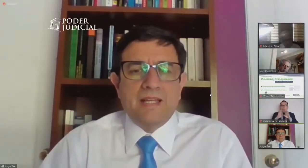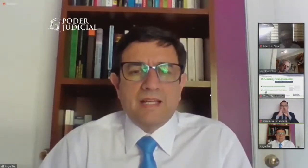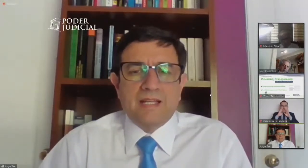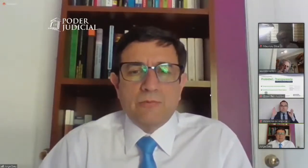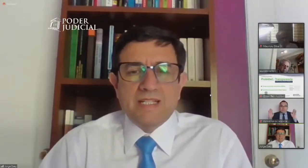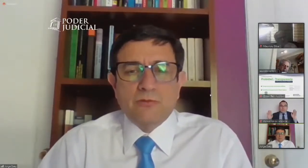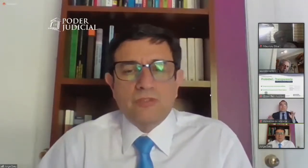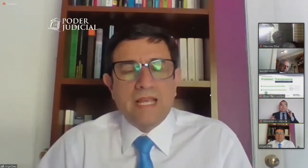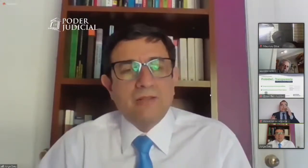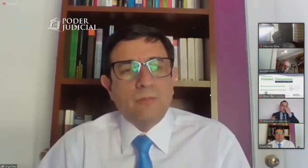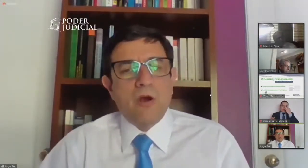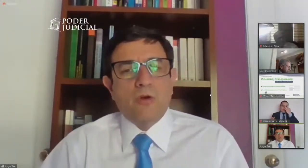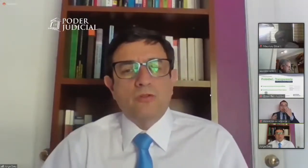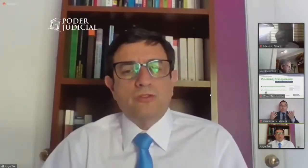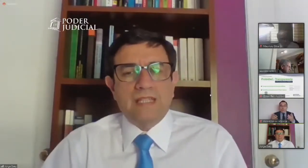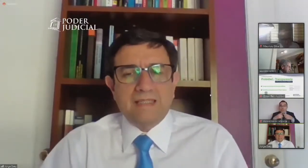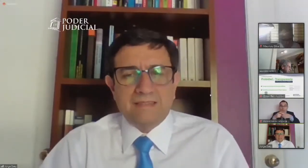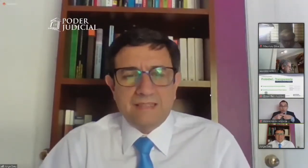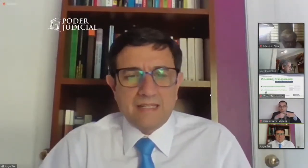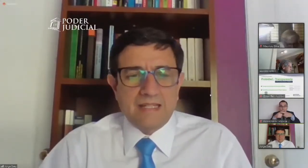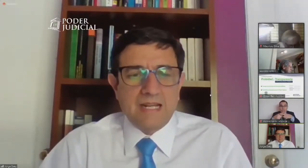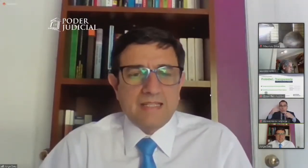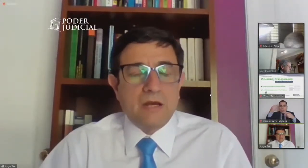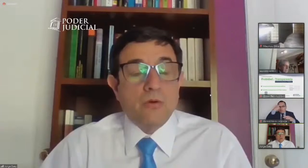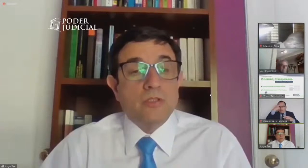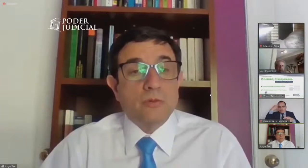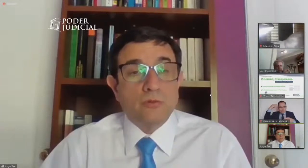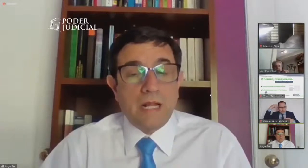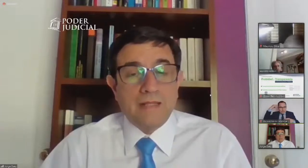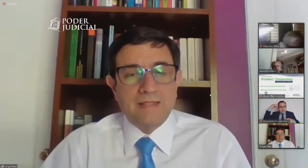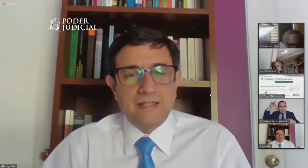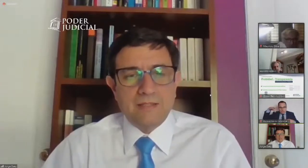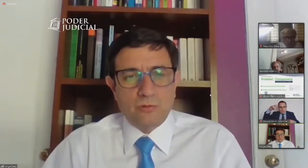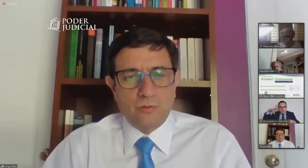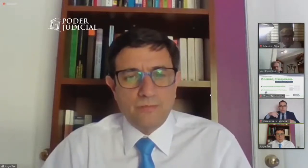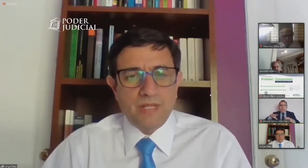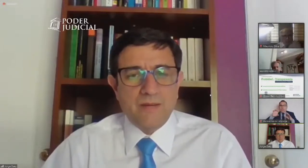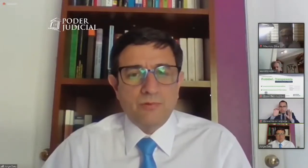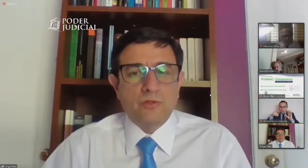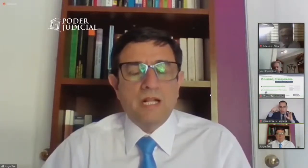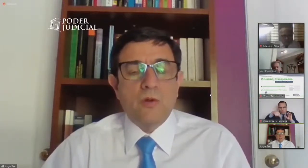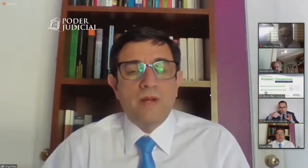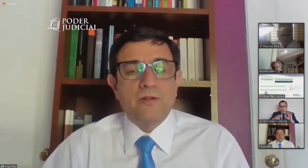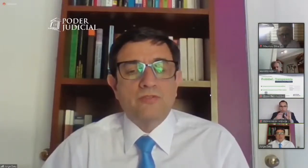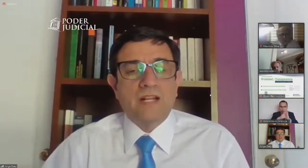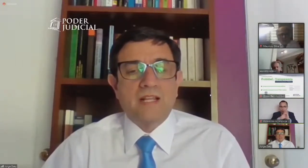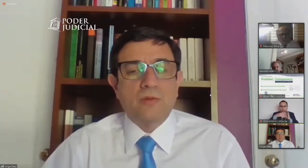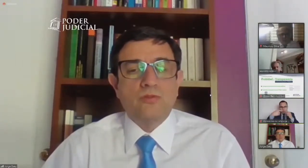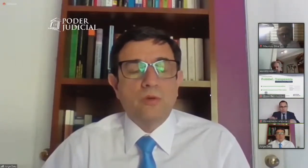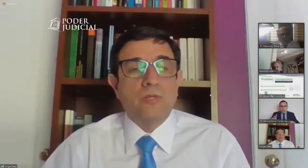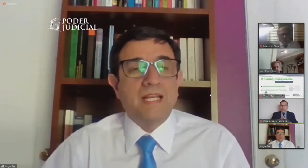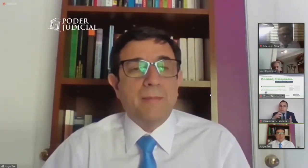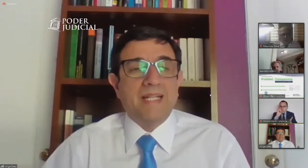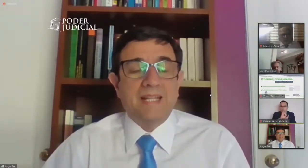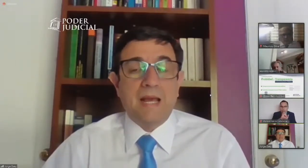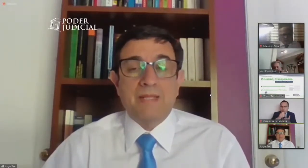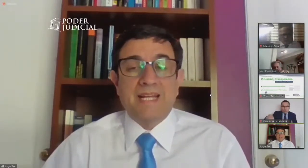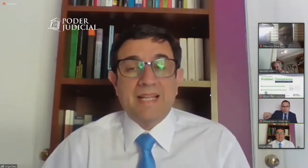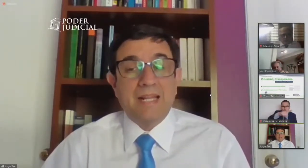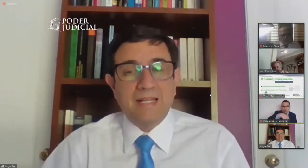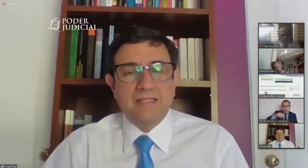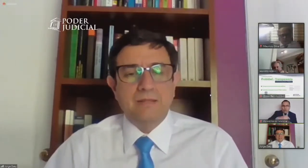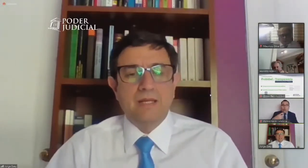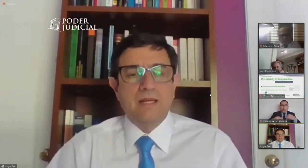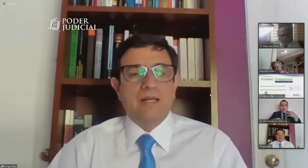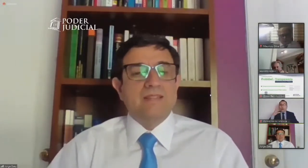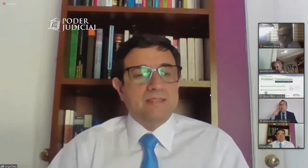que desde que nuestra sociedad ha tomado conciencia que en el Estado Constitucional de Derecho la función del juez no se reduce únicamente a